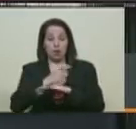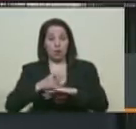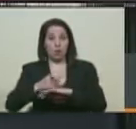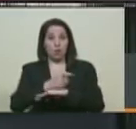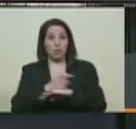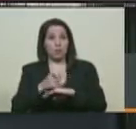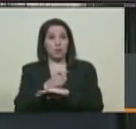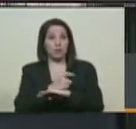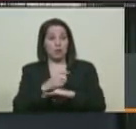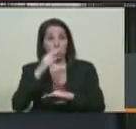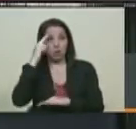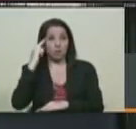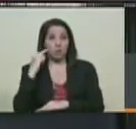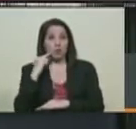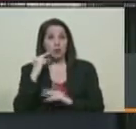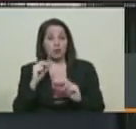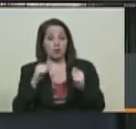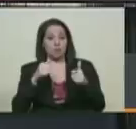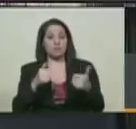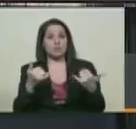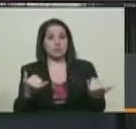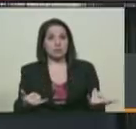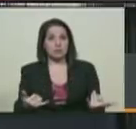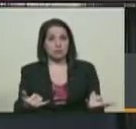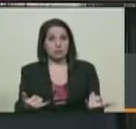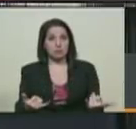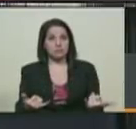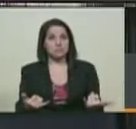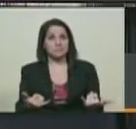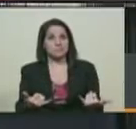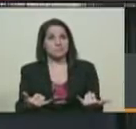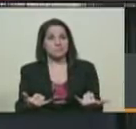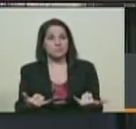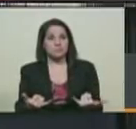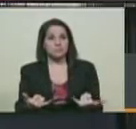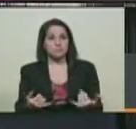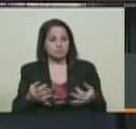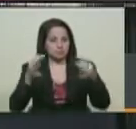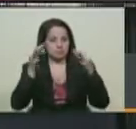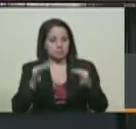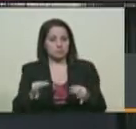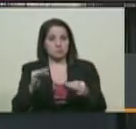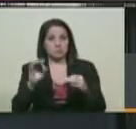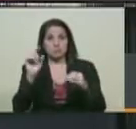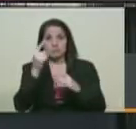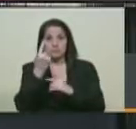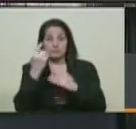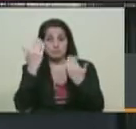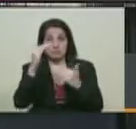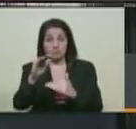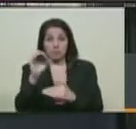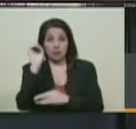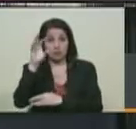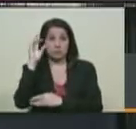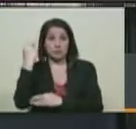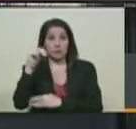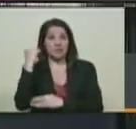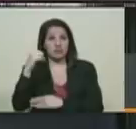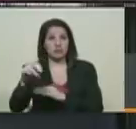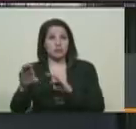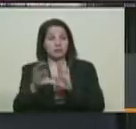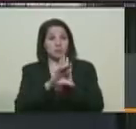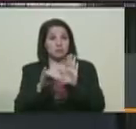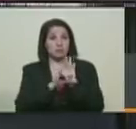bolivariano a retomar sus funciones. Ya habiendo cumplido una primera etapa en la Asamblea Nacional Constituyente,